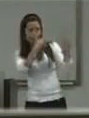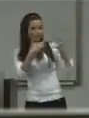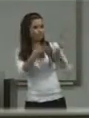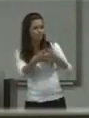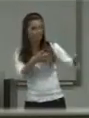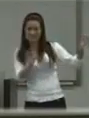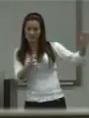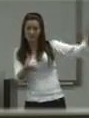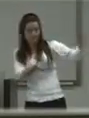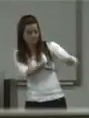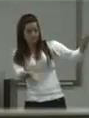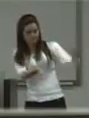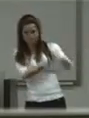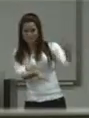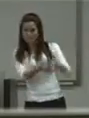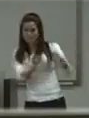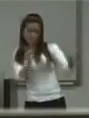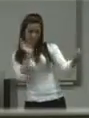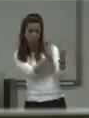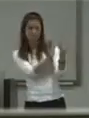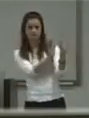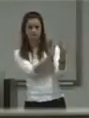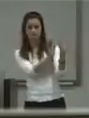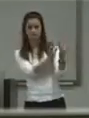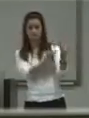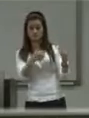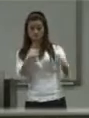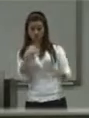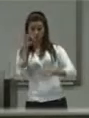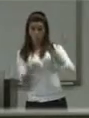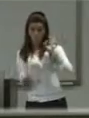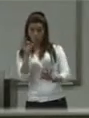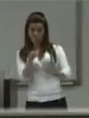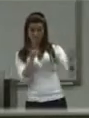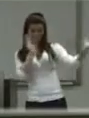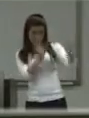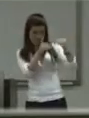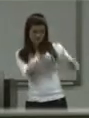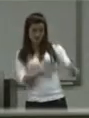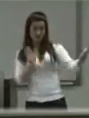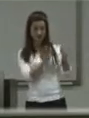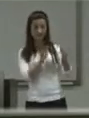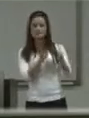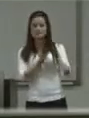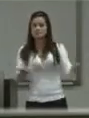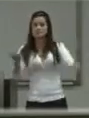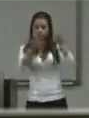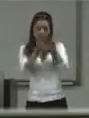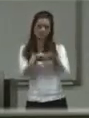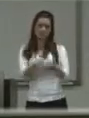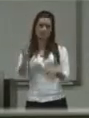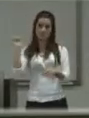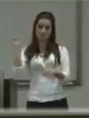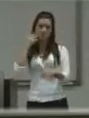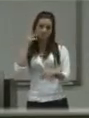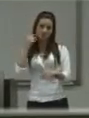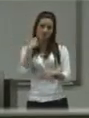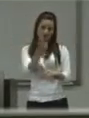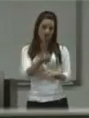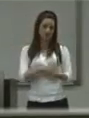ella le habló a las personas y ella dice que el efecto de que una jueza hable con las personas era impresionante Sí porque empieza